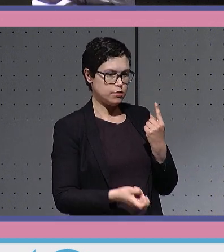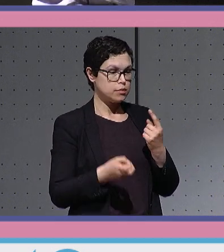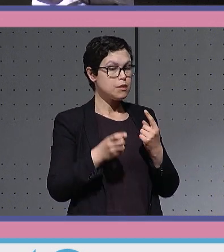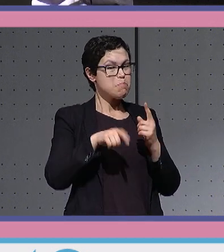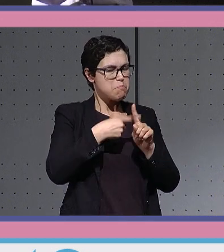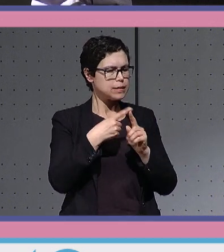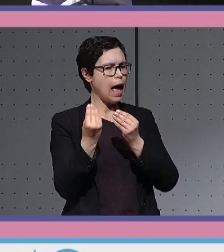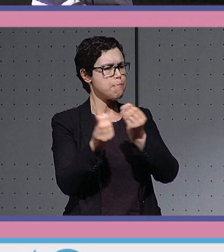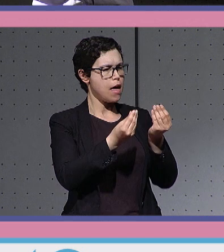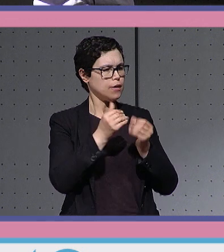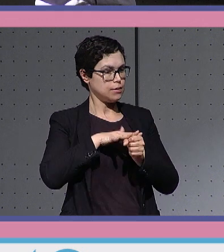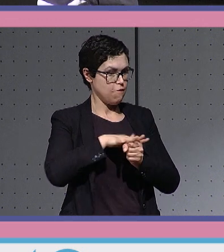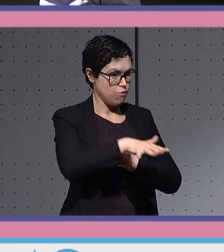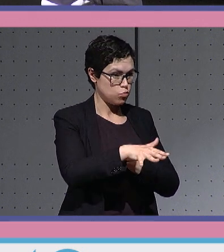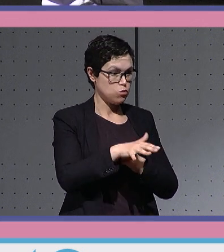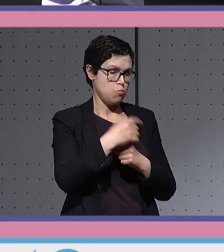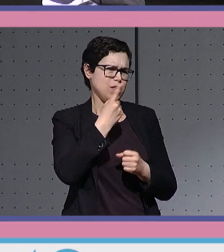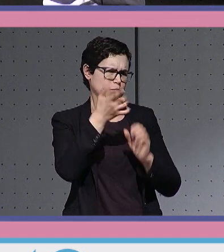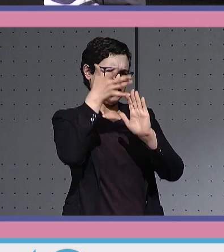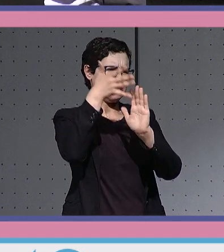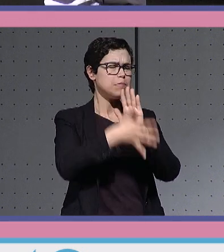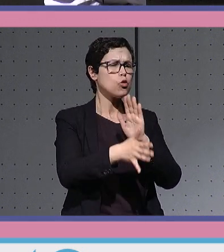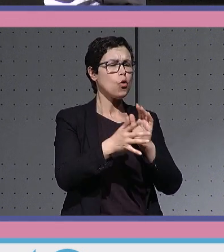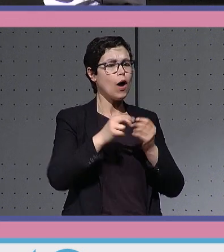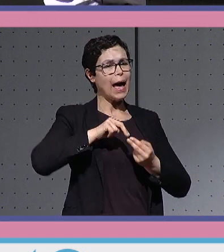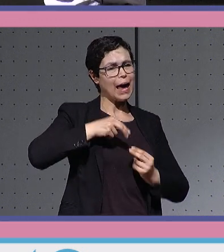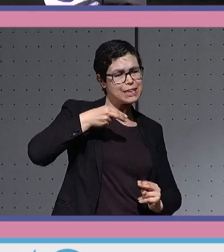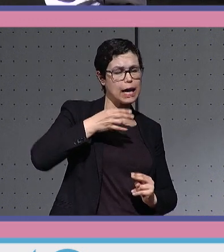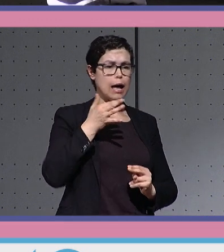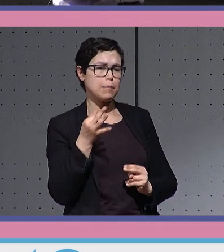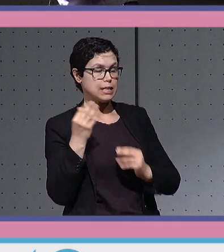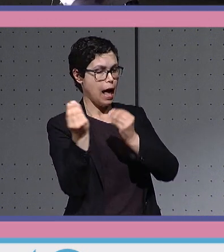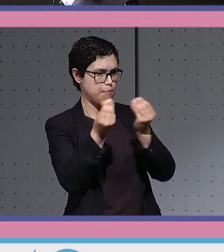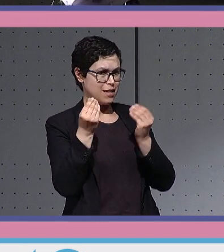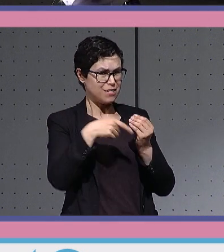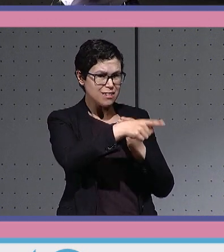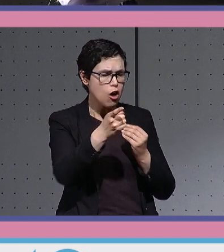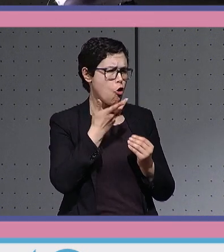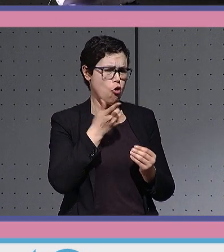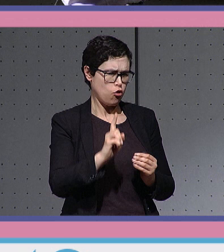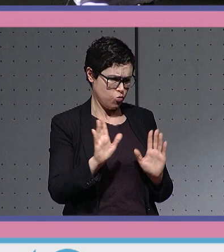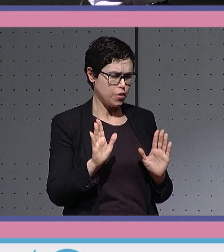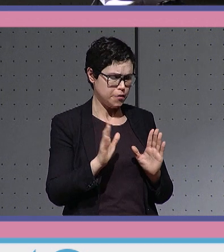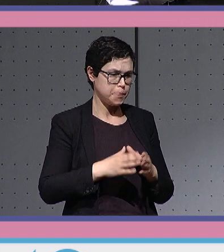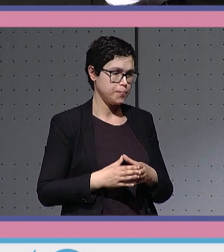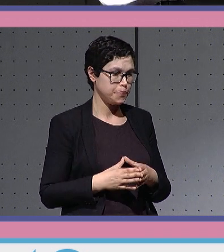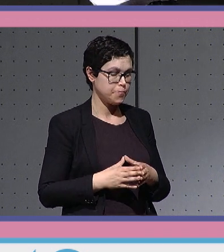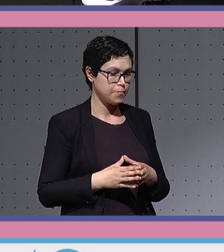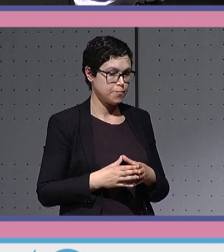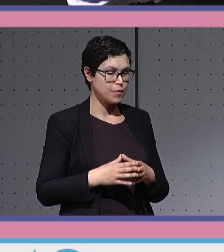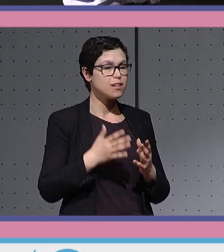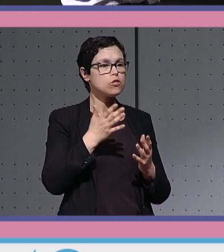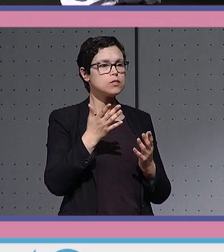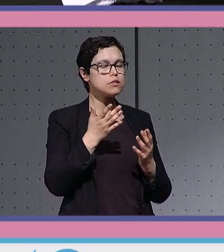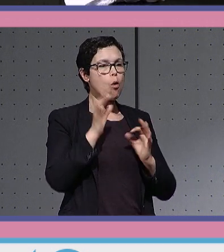ambiente, porque os explicaré que somos genes y ambiente de una manera que no conocemos todavía bien. ¿Y cuánto es de